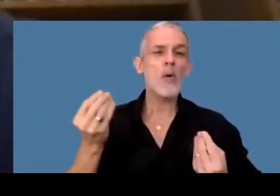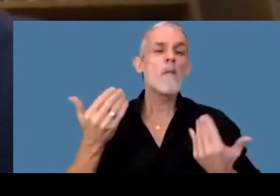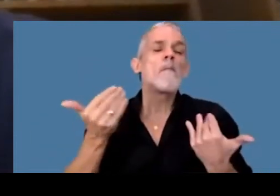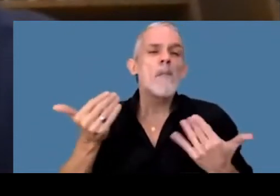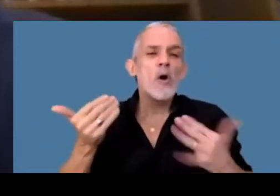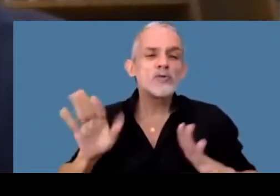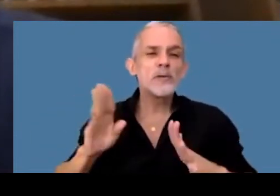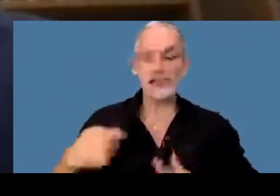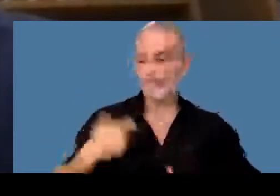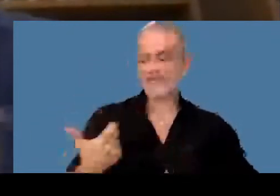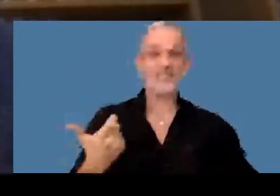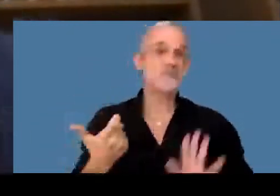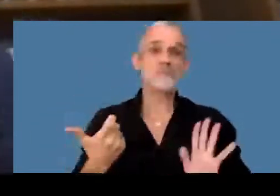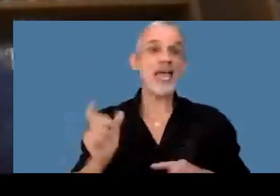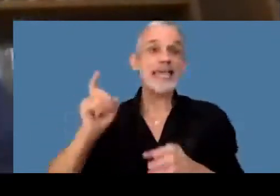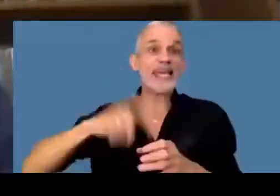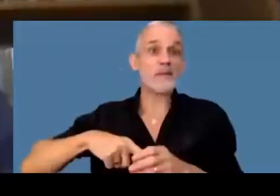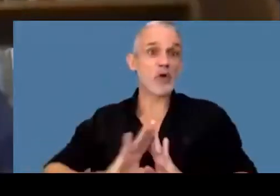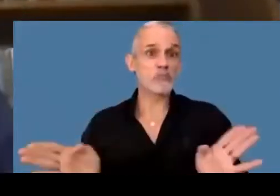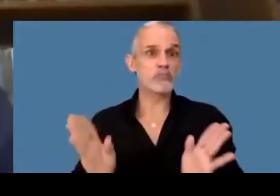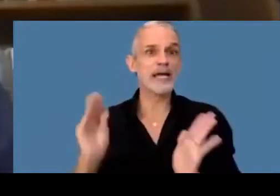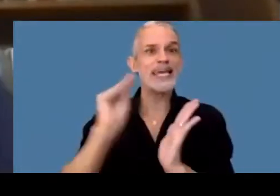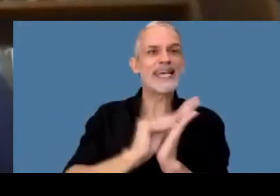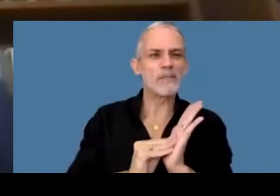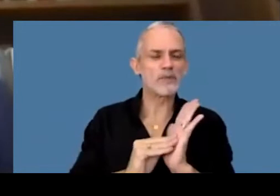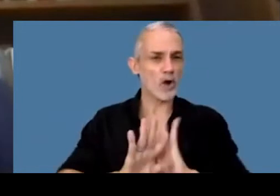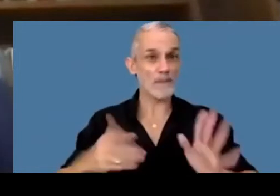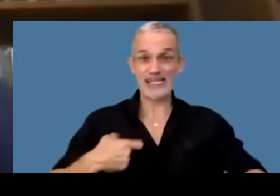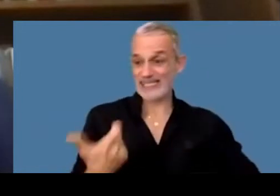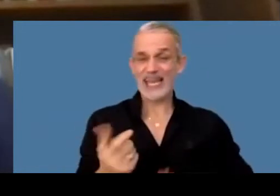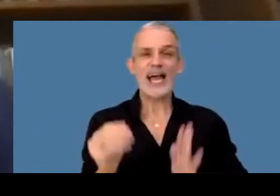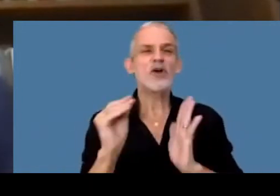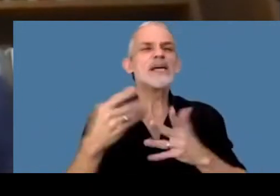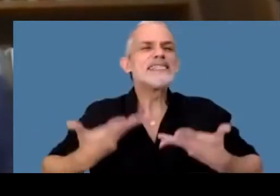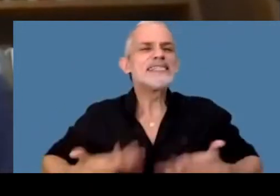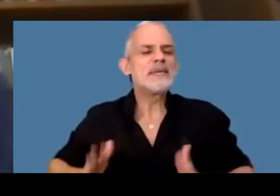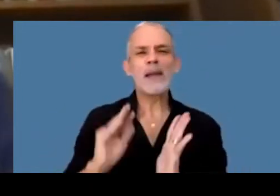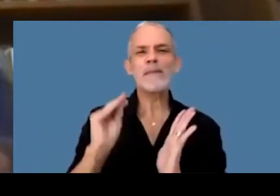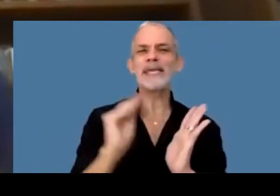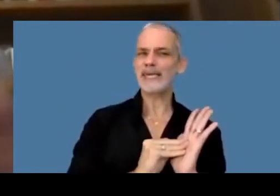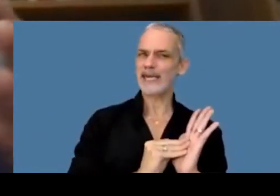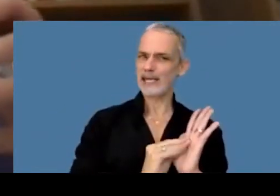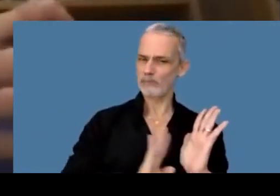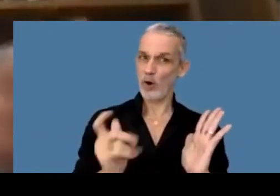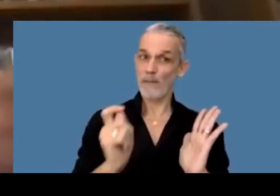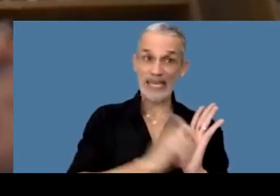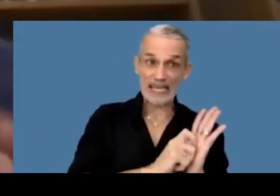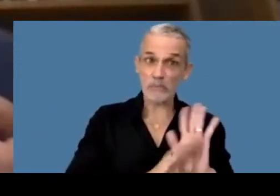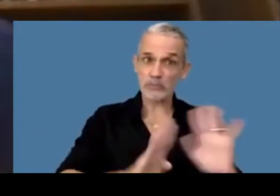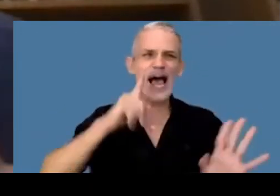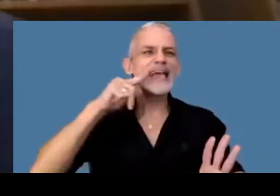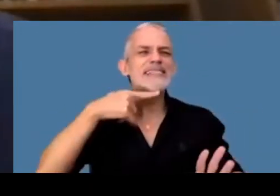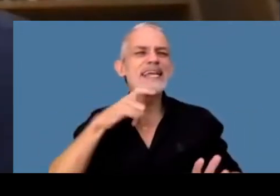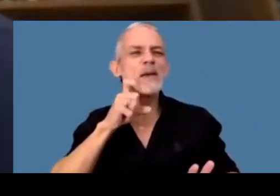un simplemente inscrito. Un sindicato simplemente inscrito va a partir de que consigue la simple